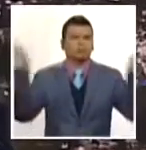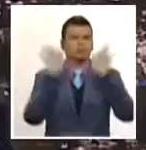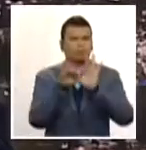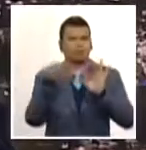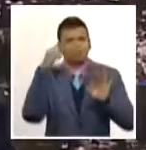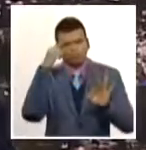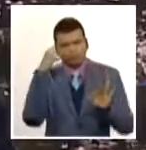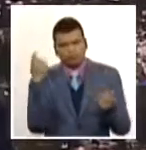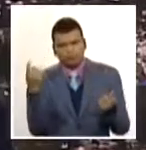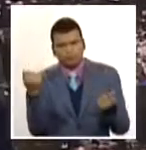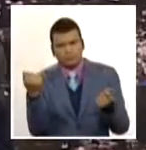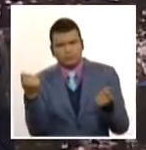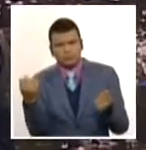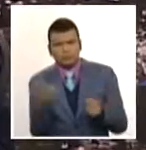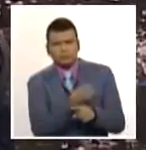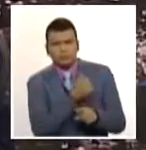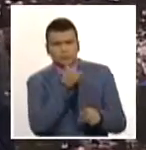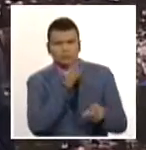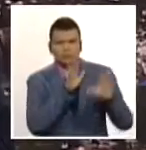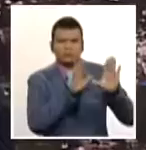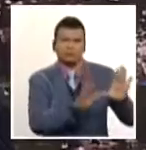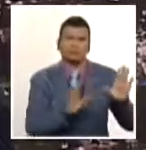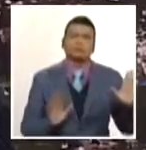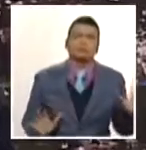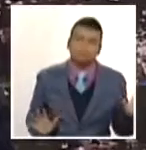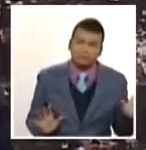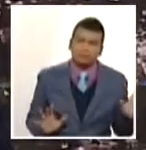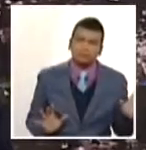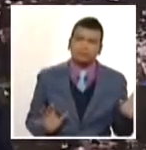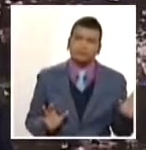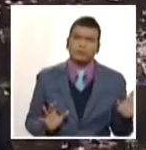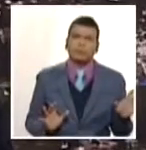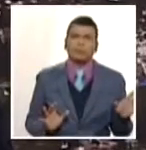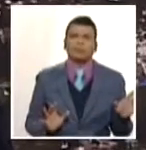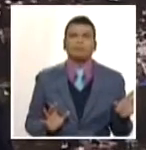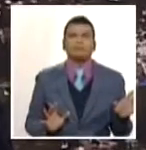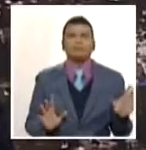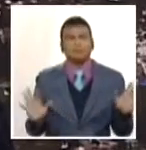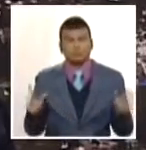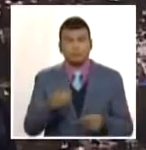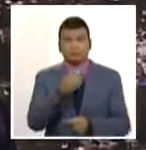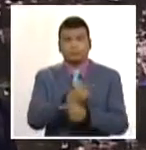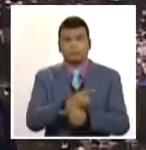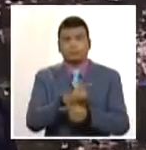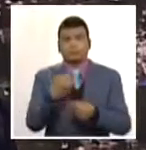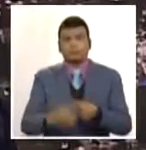recurso hídrico, en el uso del recurso hídrico. Y tiene razón, si seguimos